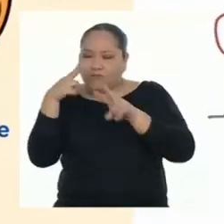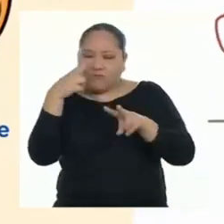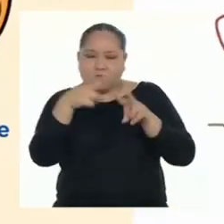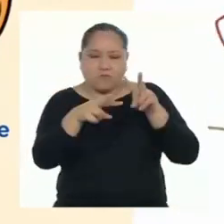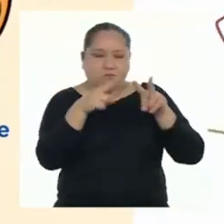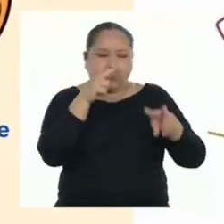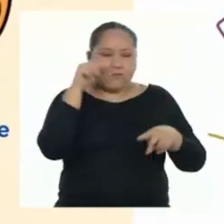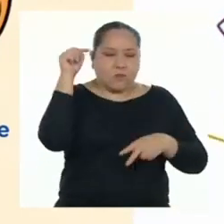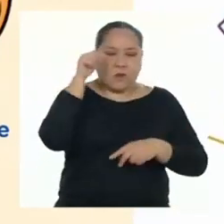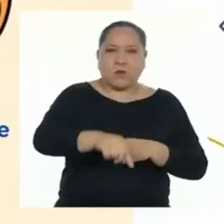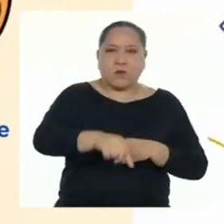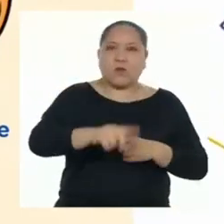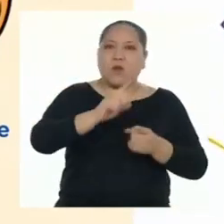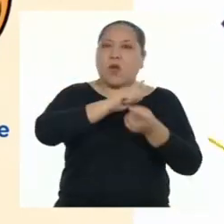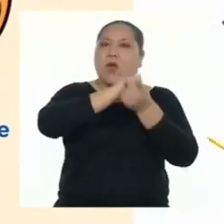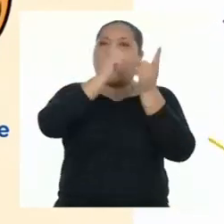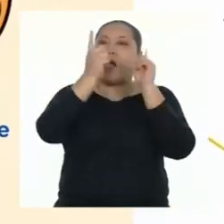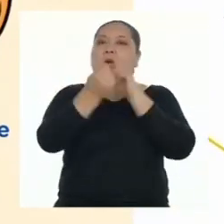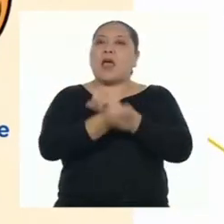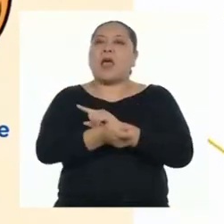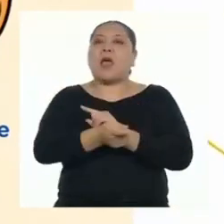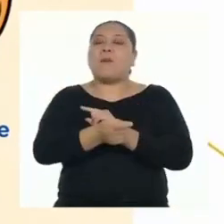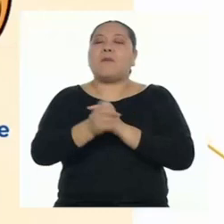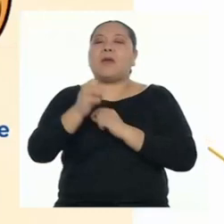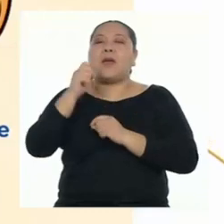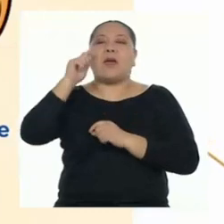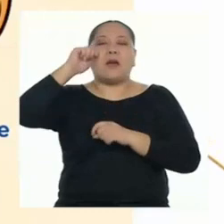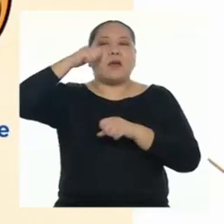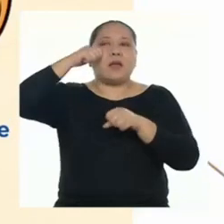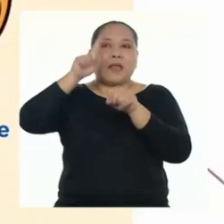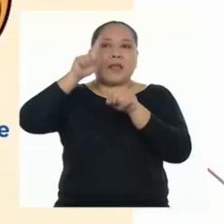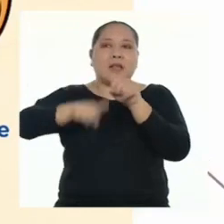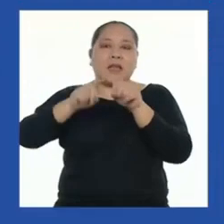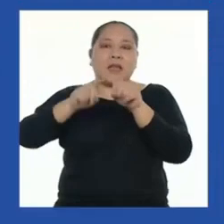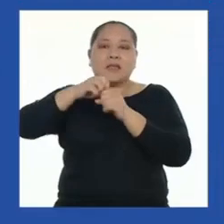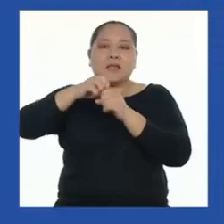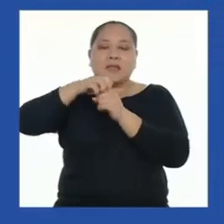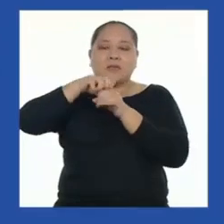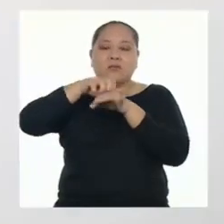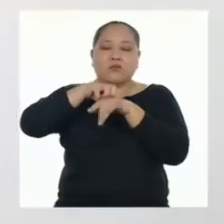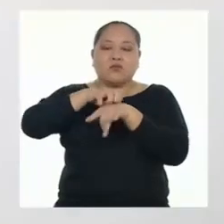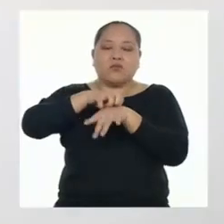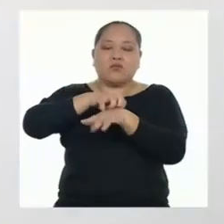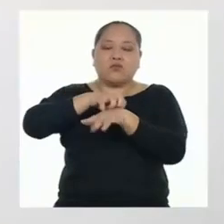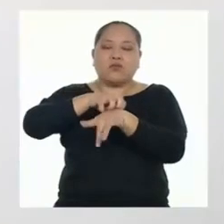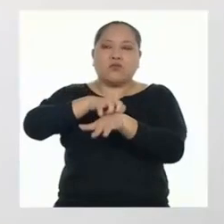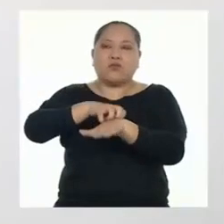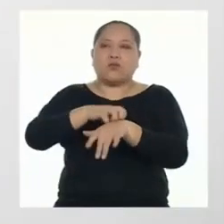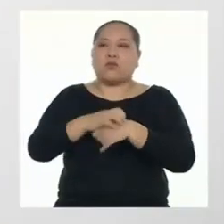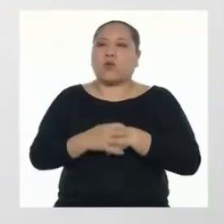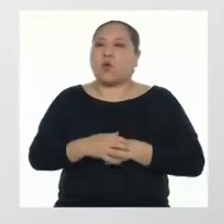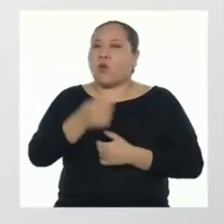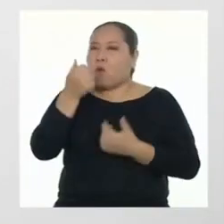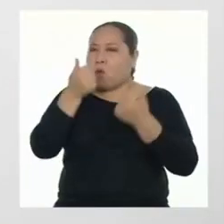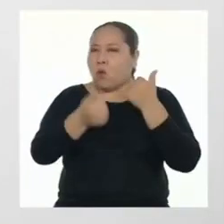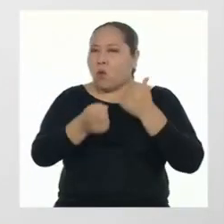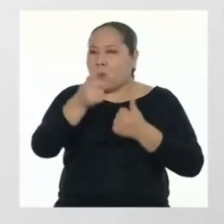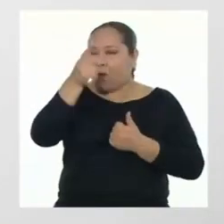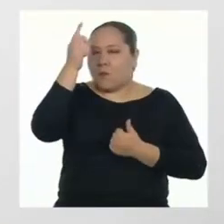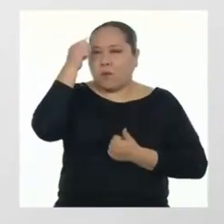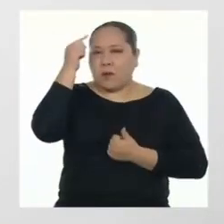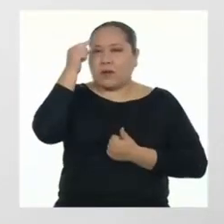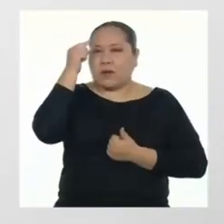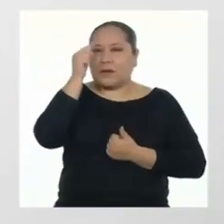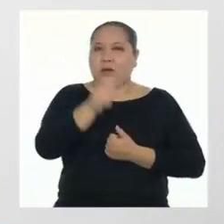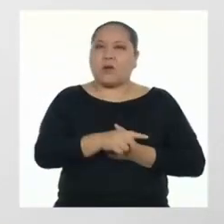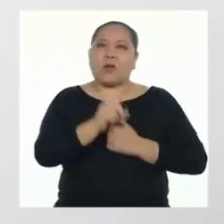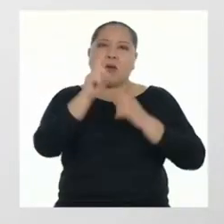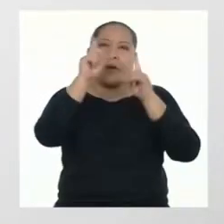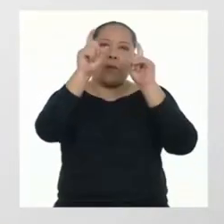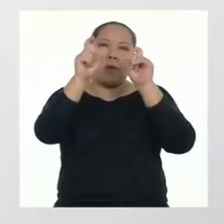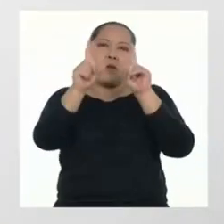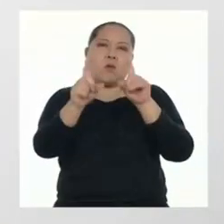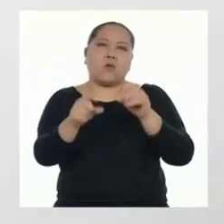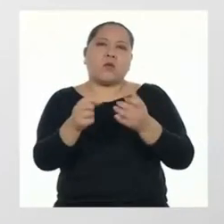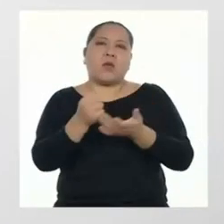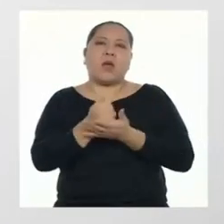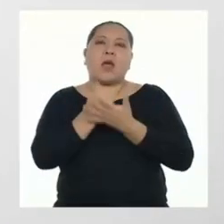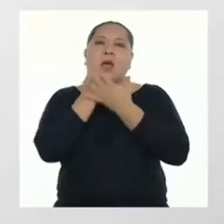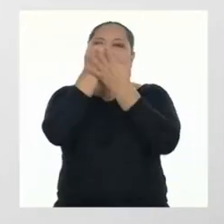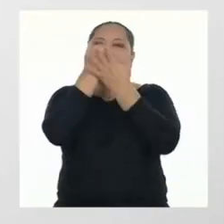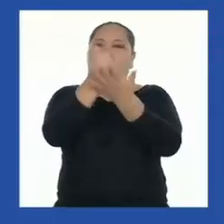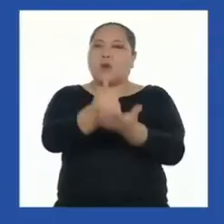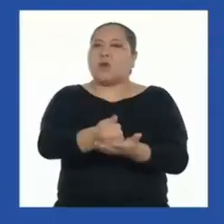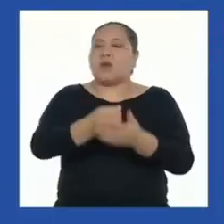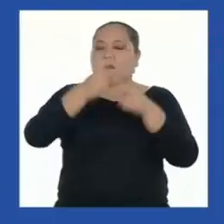es que eso ha afectado en el crecimiento de las raíces. ¿Cuáles crees que serían las preguntas que ayudarán a iniciar